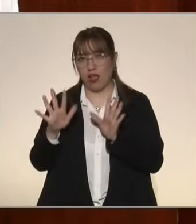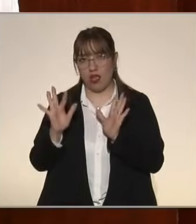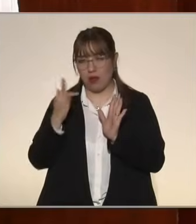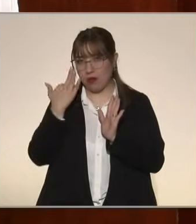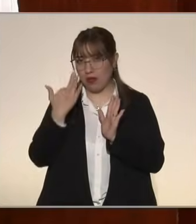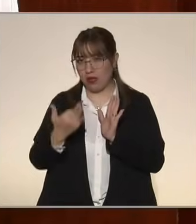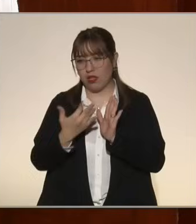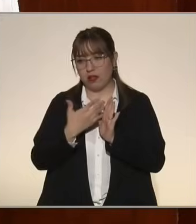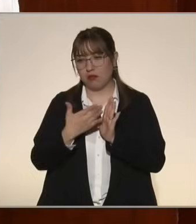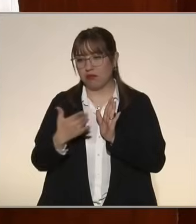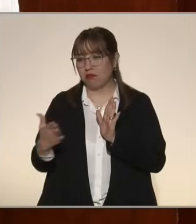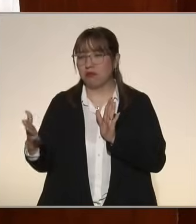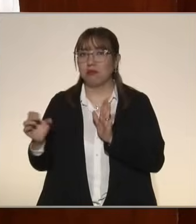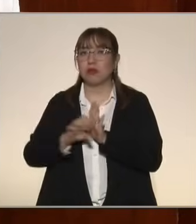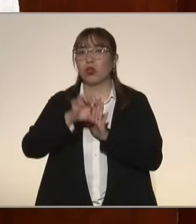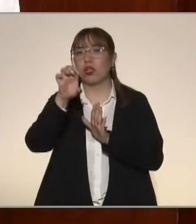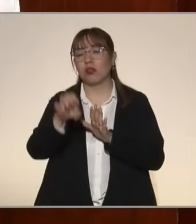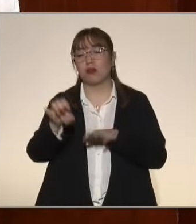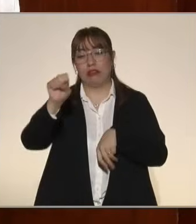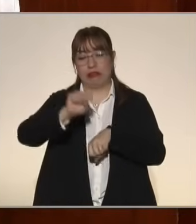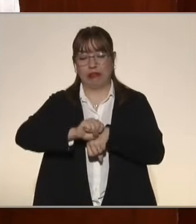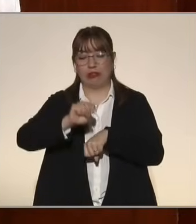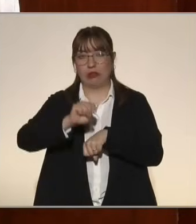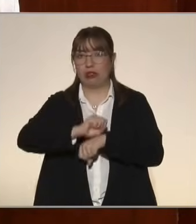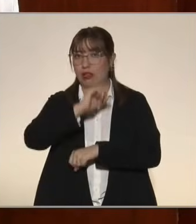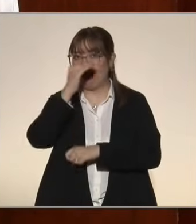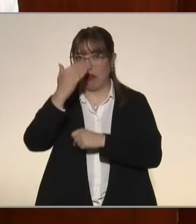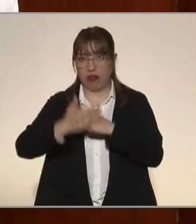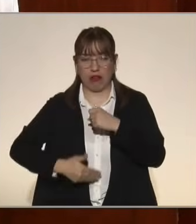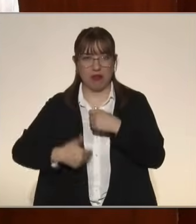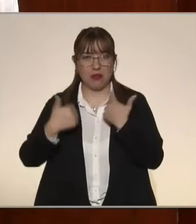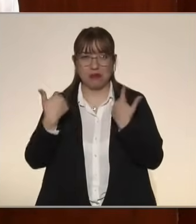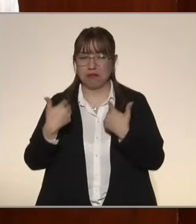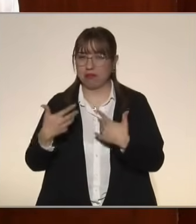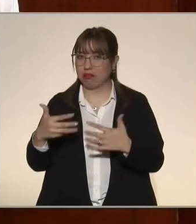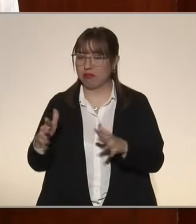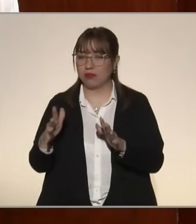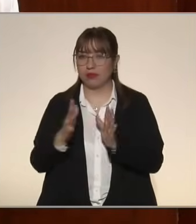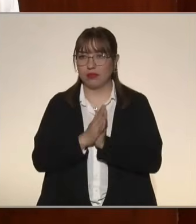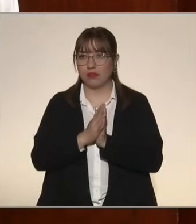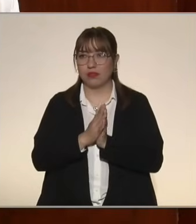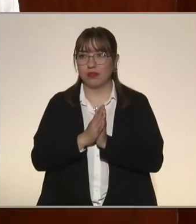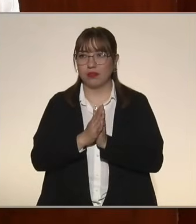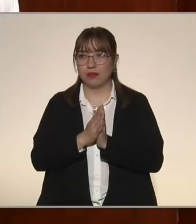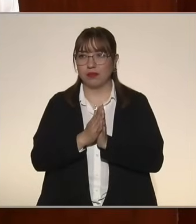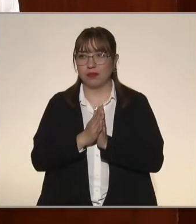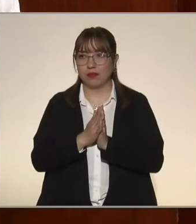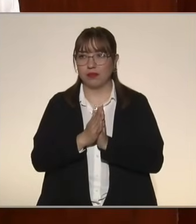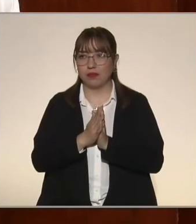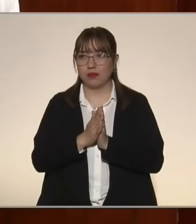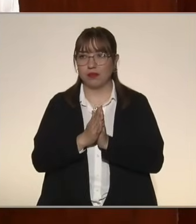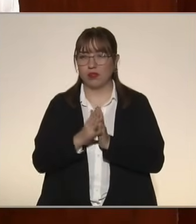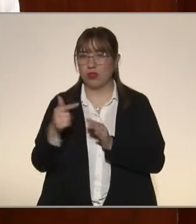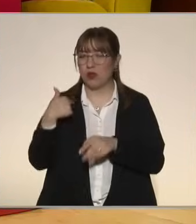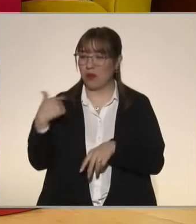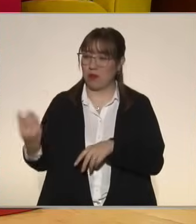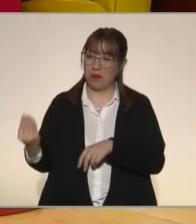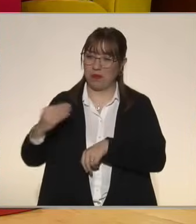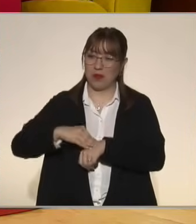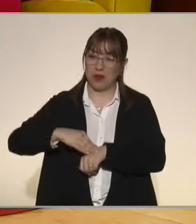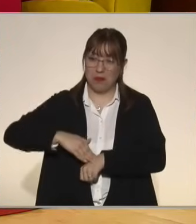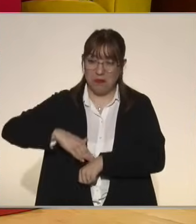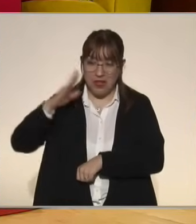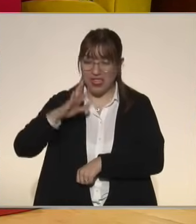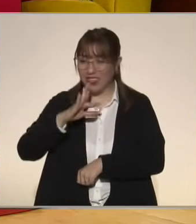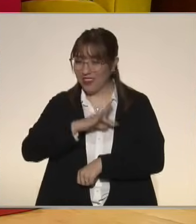tiempo, como cuando se acaba la secundaria. O sea, no le quiero dar ese extra de celebrar o sentirme feliz o algo así,